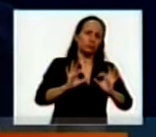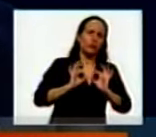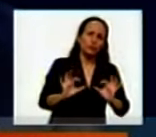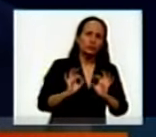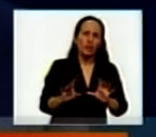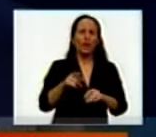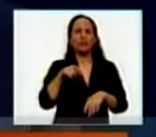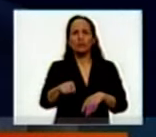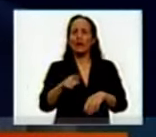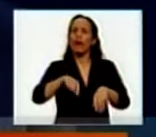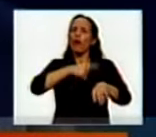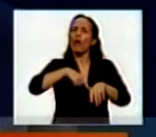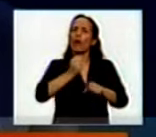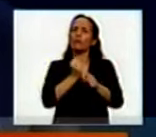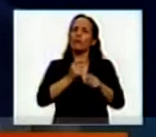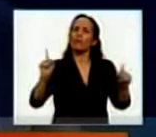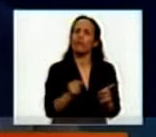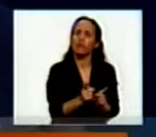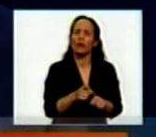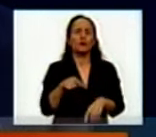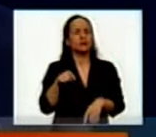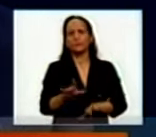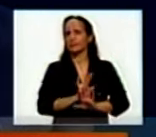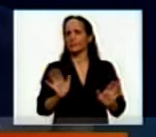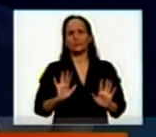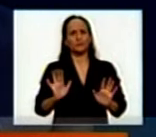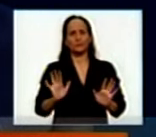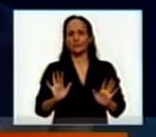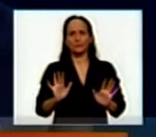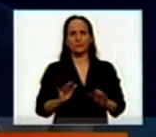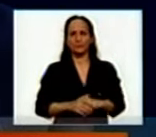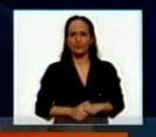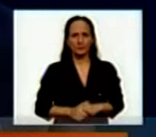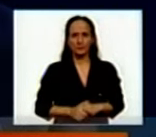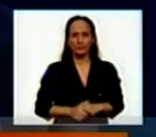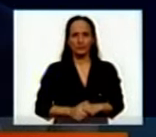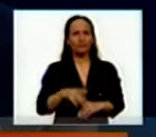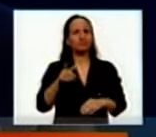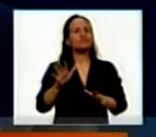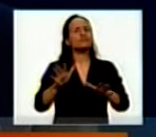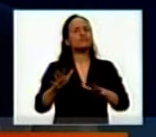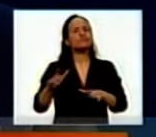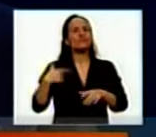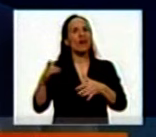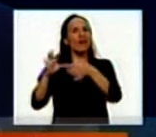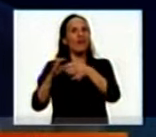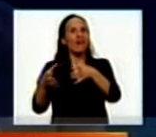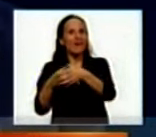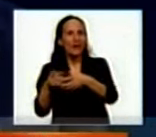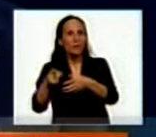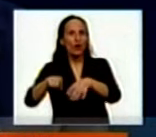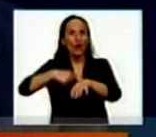las jornadas horarias reducidas. Cada vez que un gremio consigue reducir una jornada